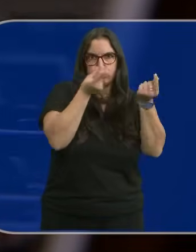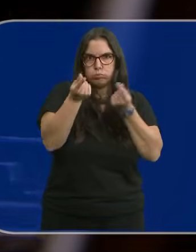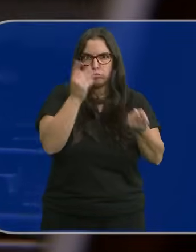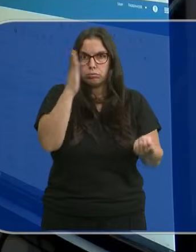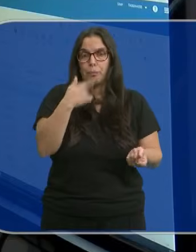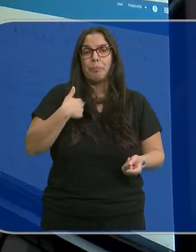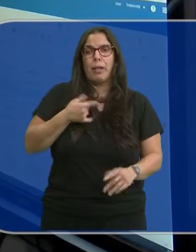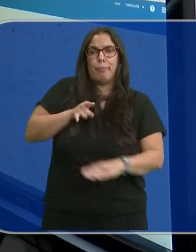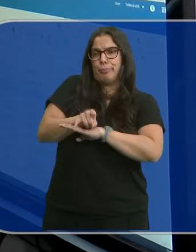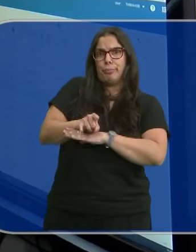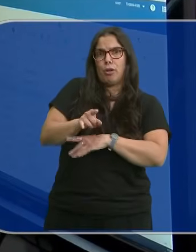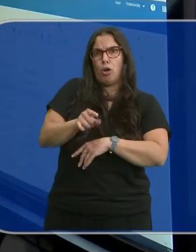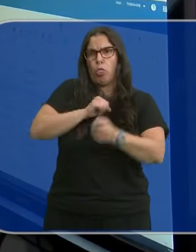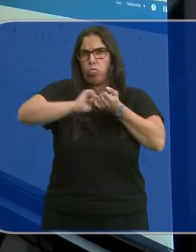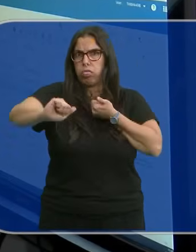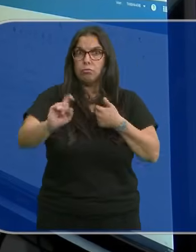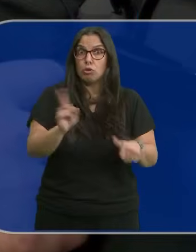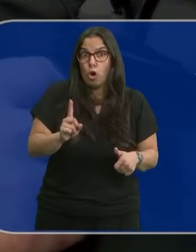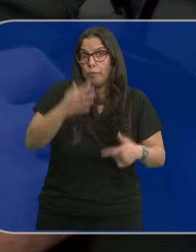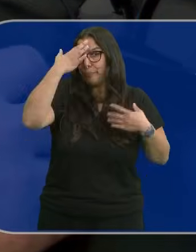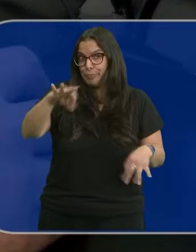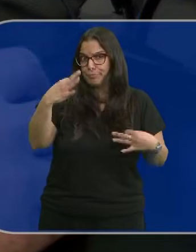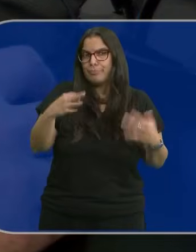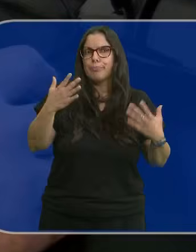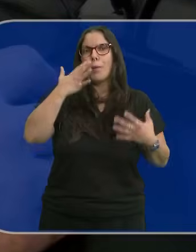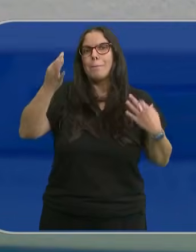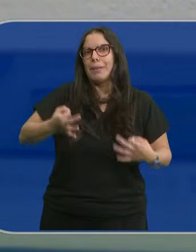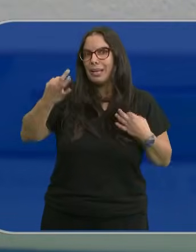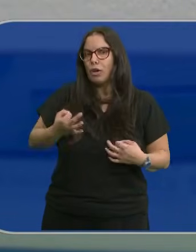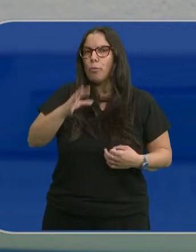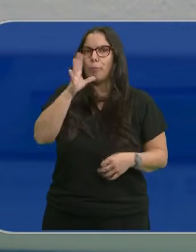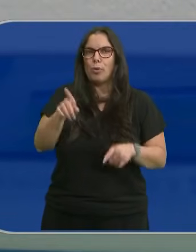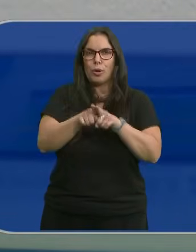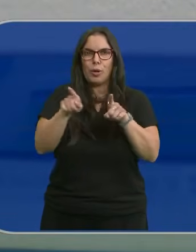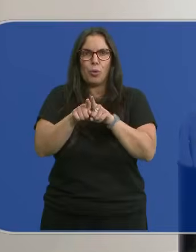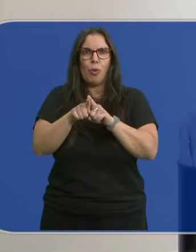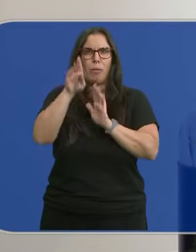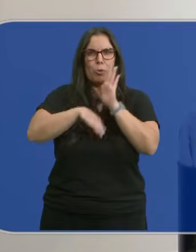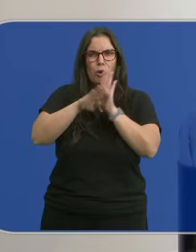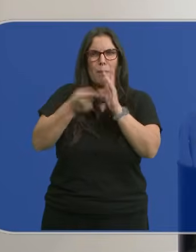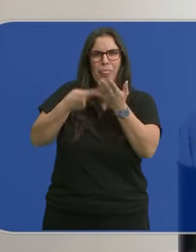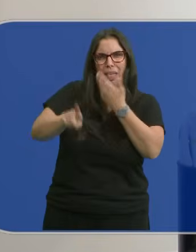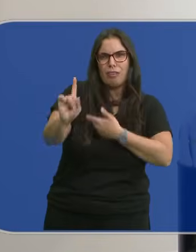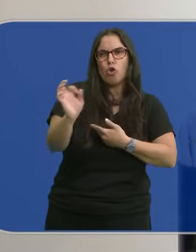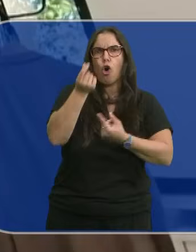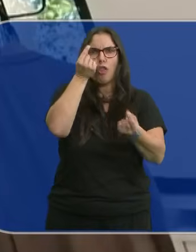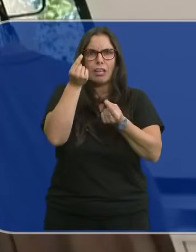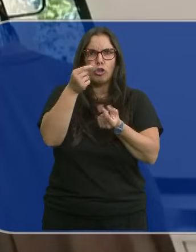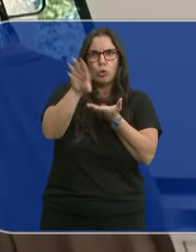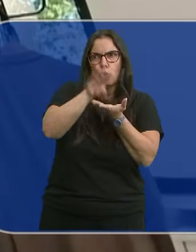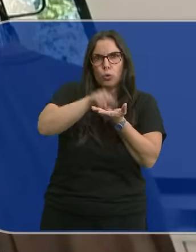malas intenciones, pero que pone en riesgo a las compañías, bien sea con malwares informáticos o con el uso que hagan con los datos